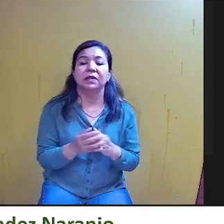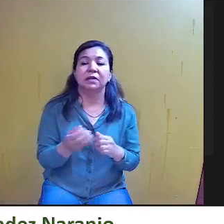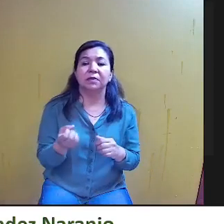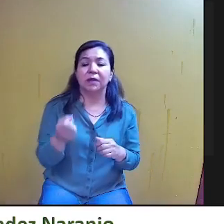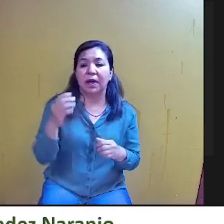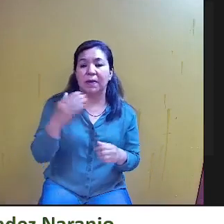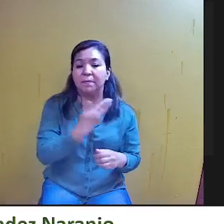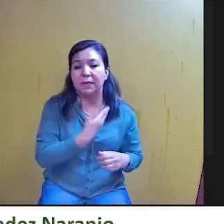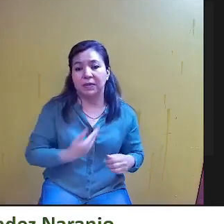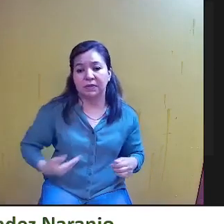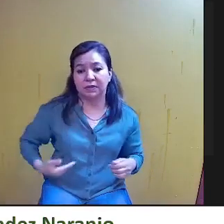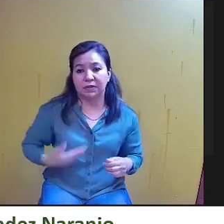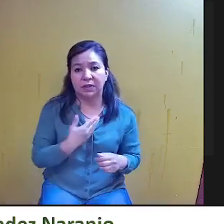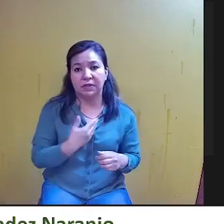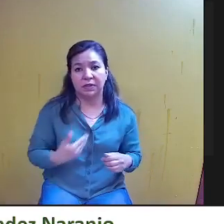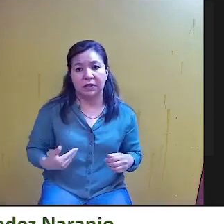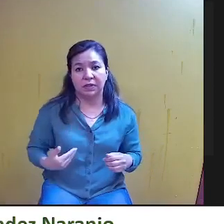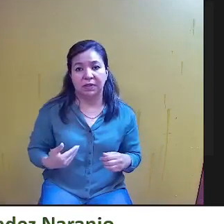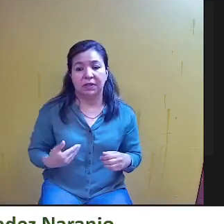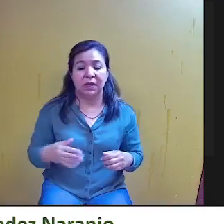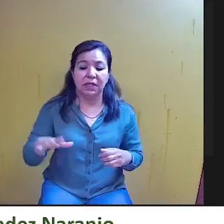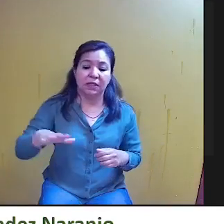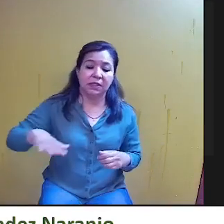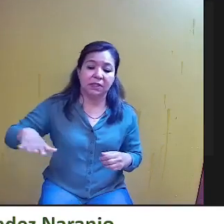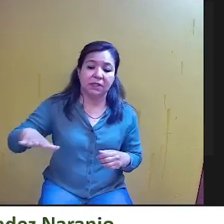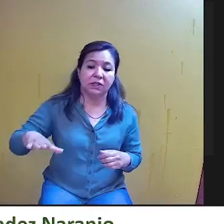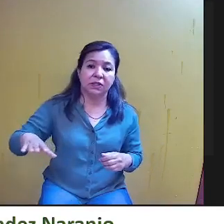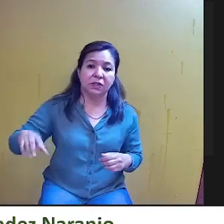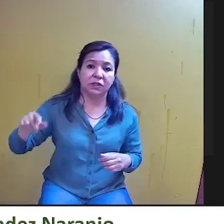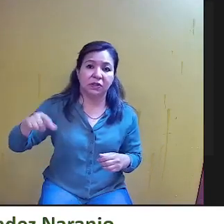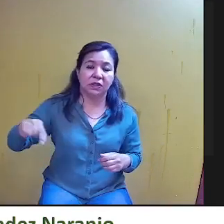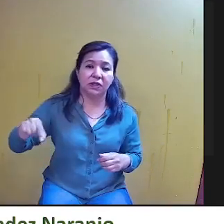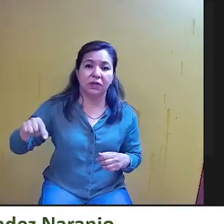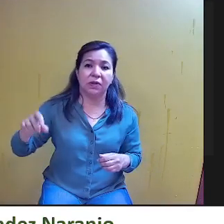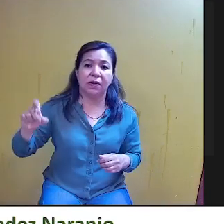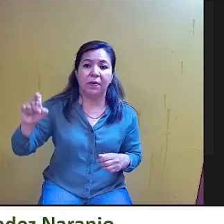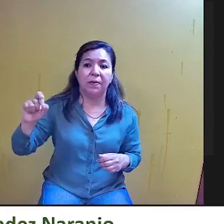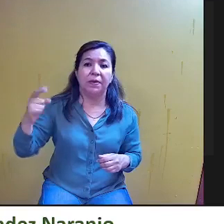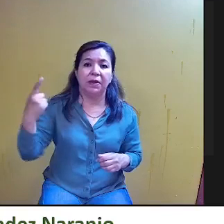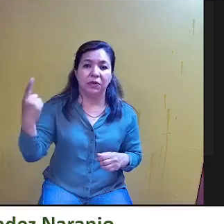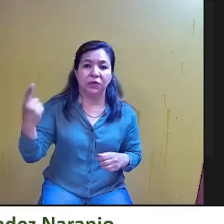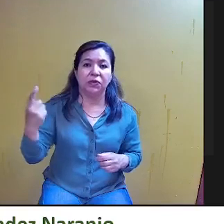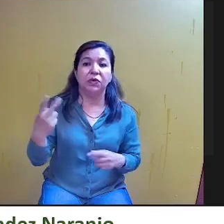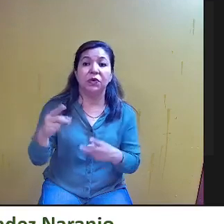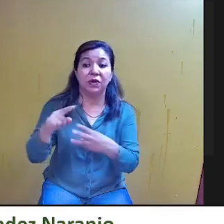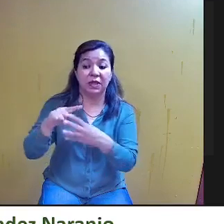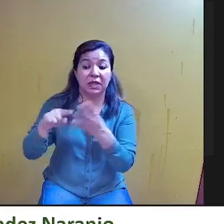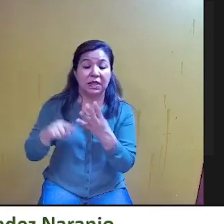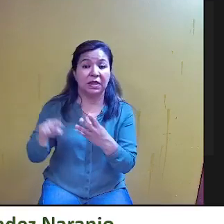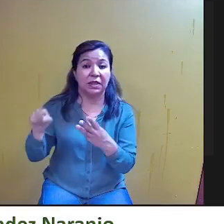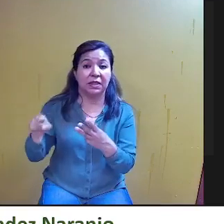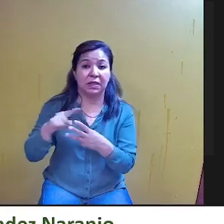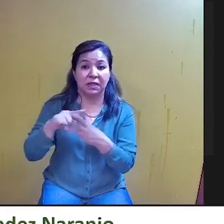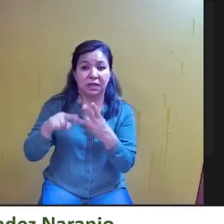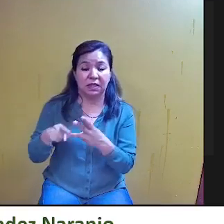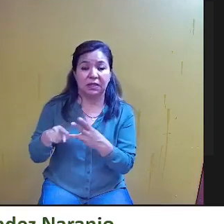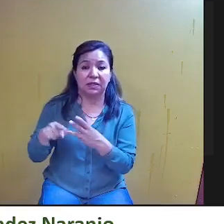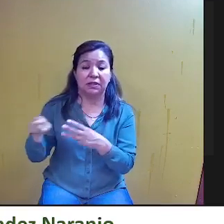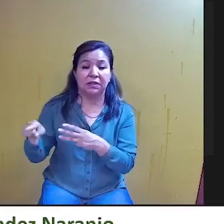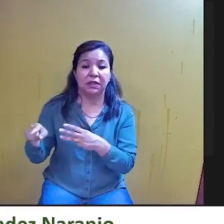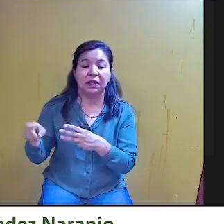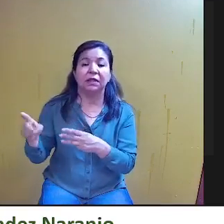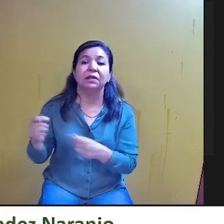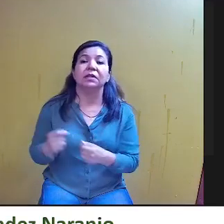designada presidenta del Consejo Distrital 21 al cumplir con 3 procesos electorales. Y tercero, transgresión a su derecho a